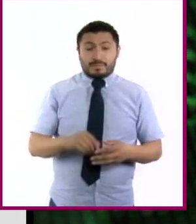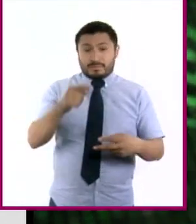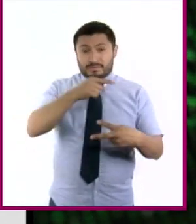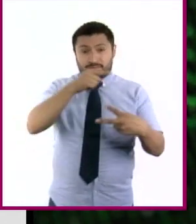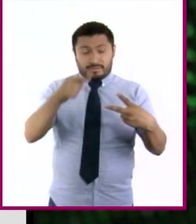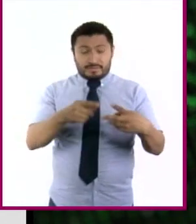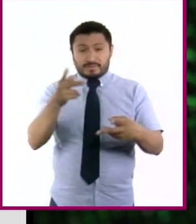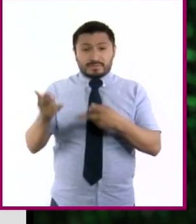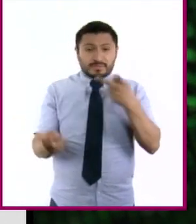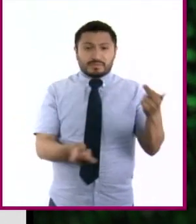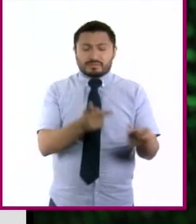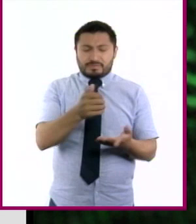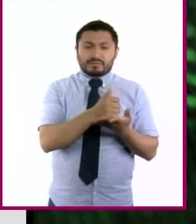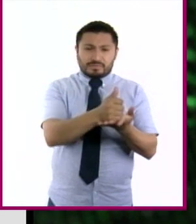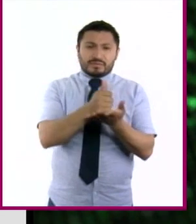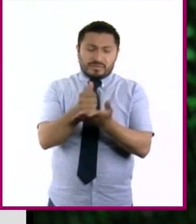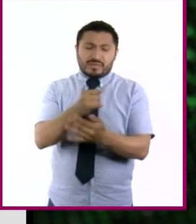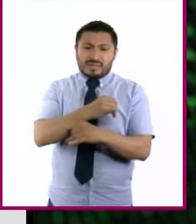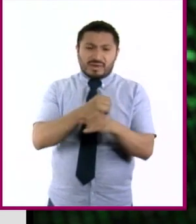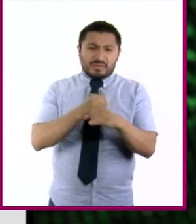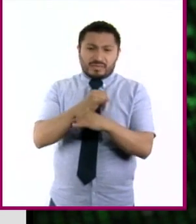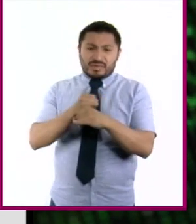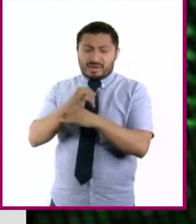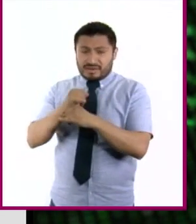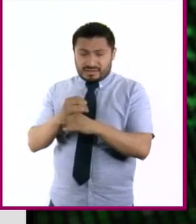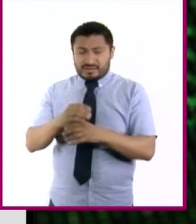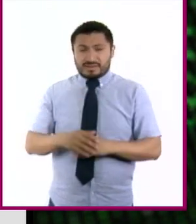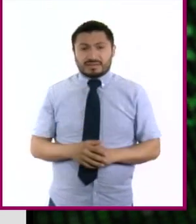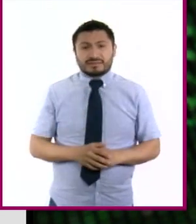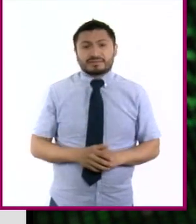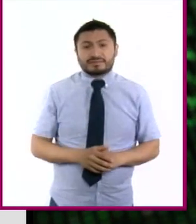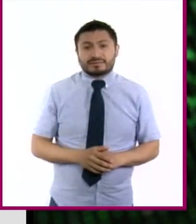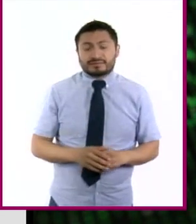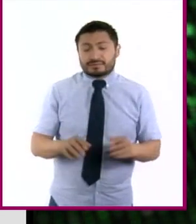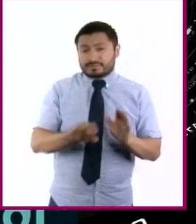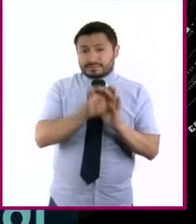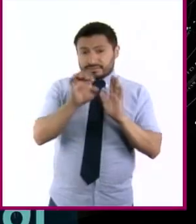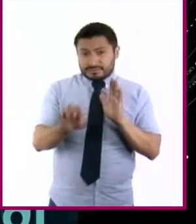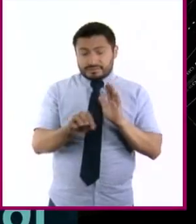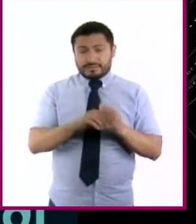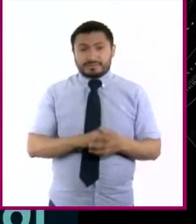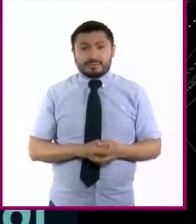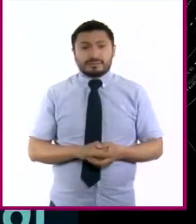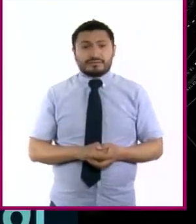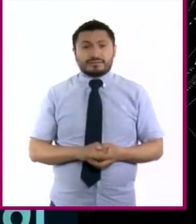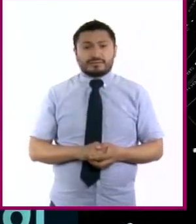preguntas favorecen muchísimo investigaciones de carácter cualitativo. Vamos a poner un ejemplo.